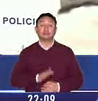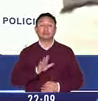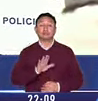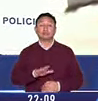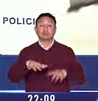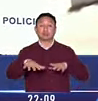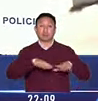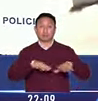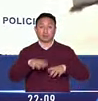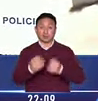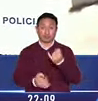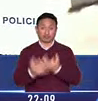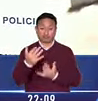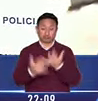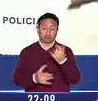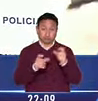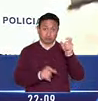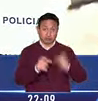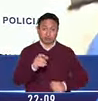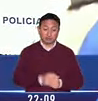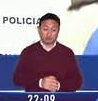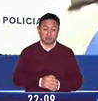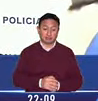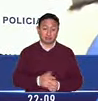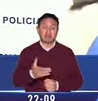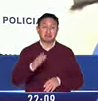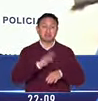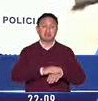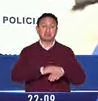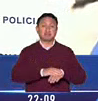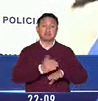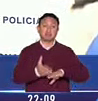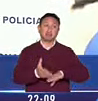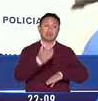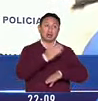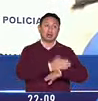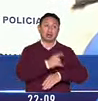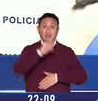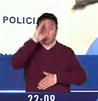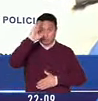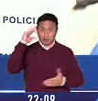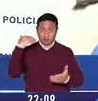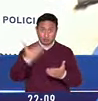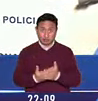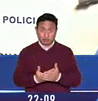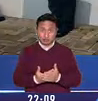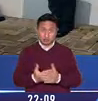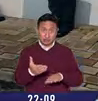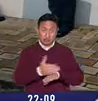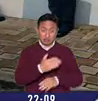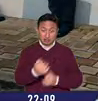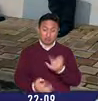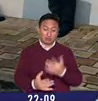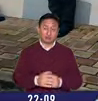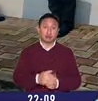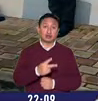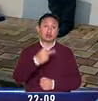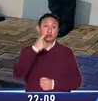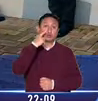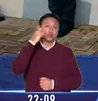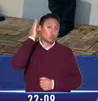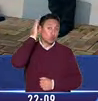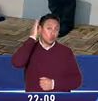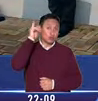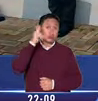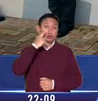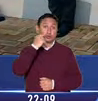habría ocasionado el populacho, lo habrían realizado antes de que lleguen los servidores policiales. 2 mujeres y un hombre fueron